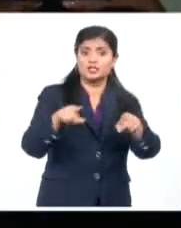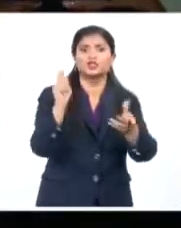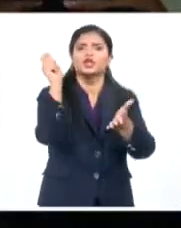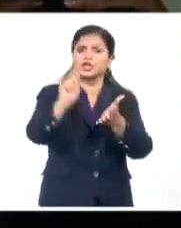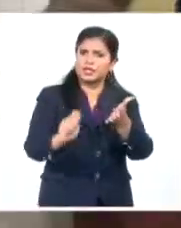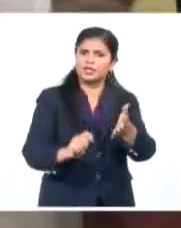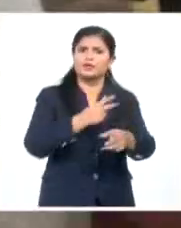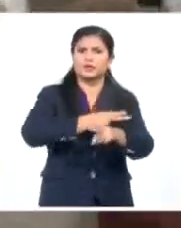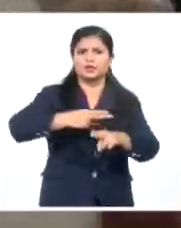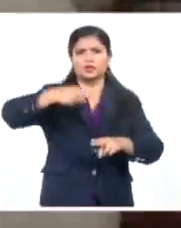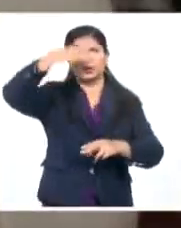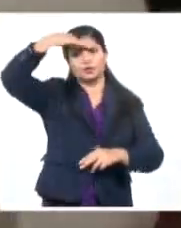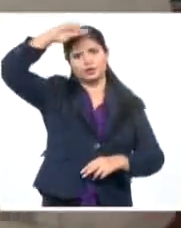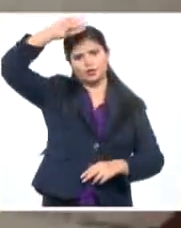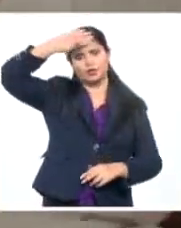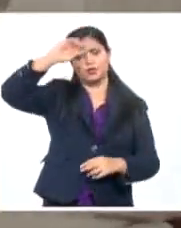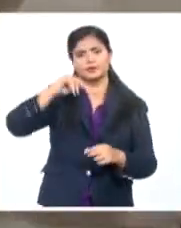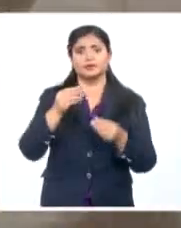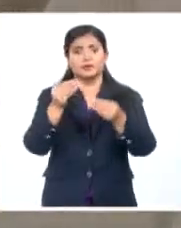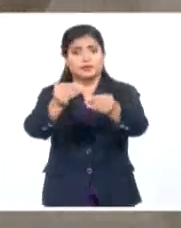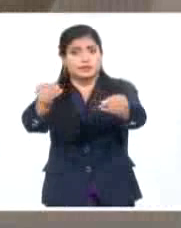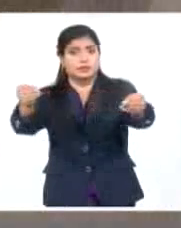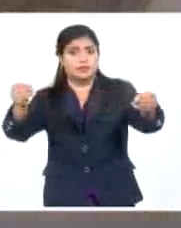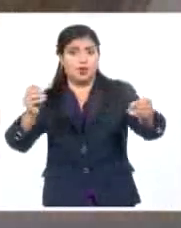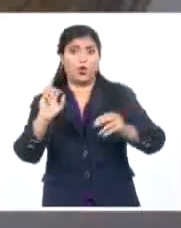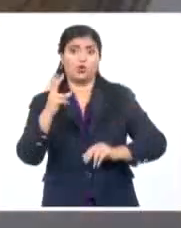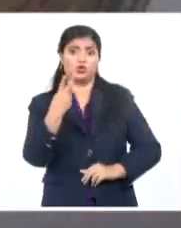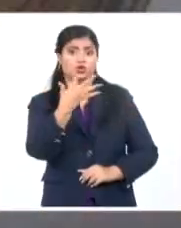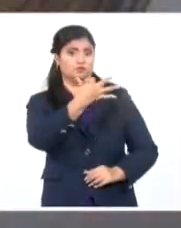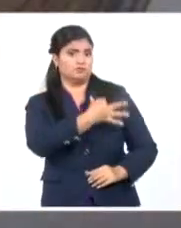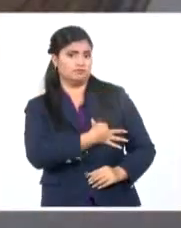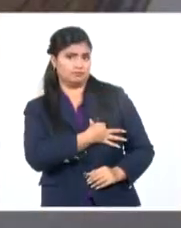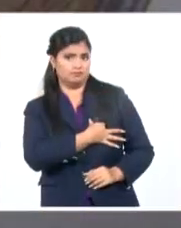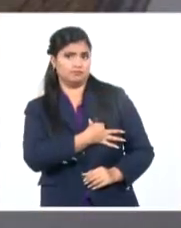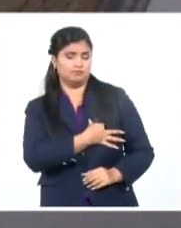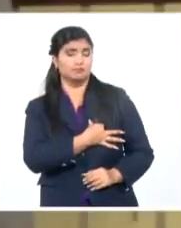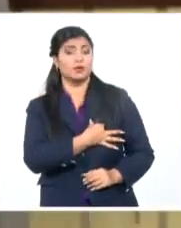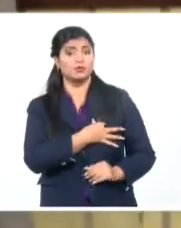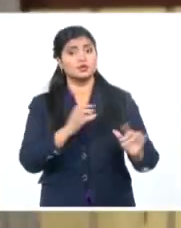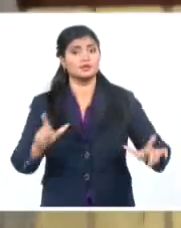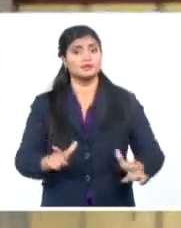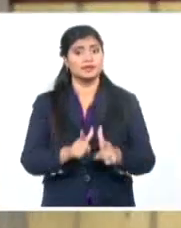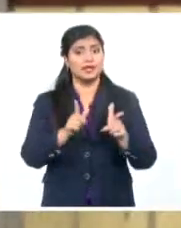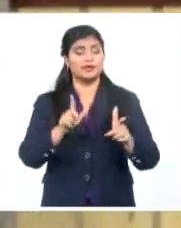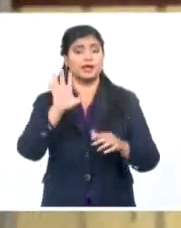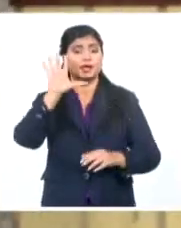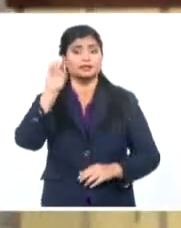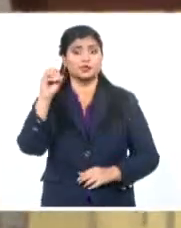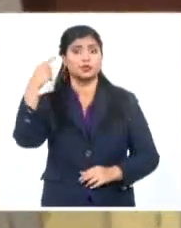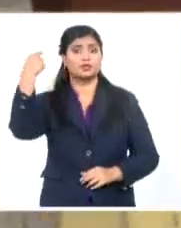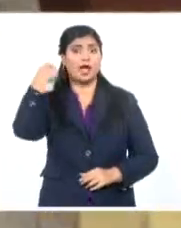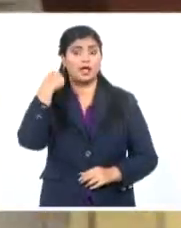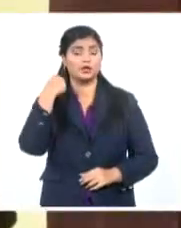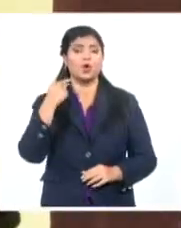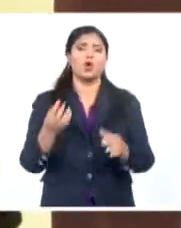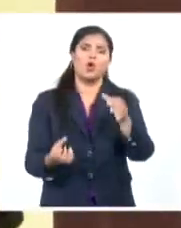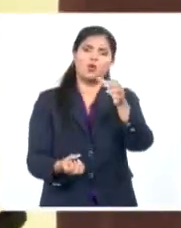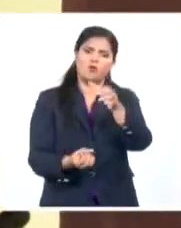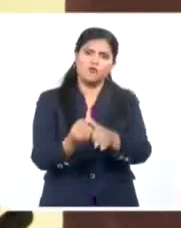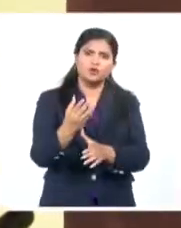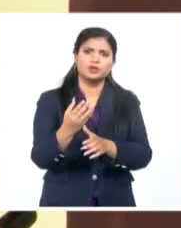una casa en mi canción fueron entregadas dos monedas conmemorativas por el aniversario 50 de la nueva Trova